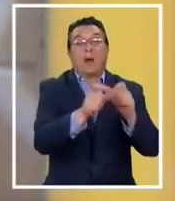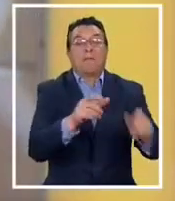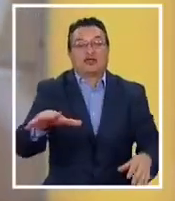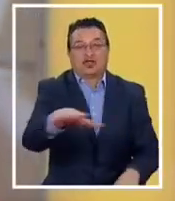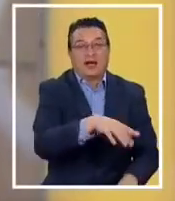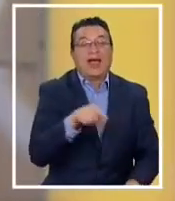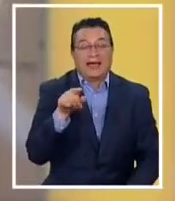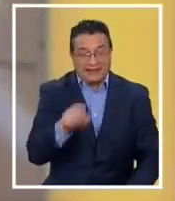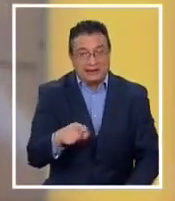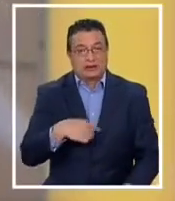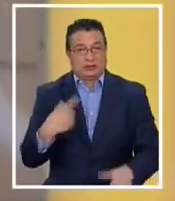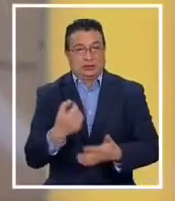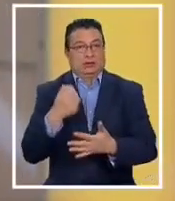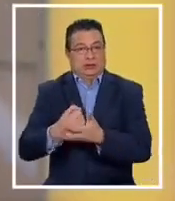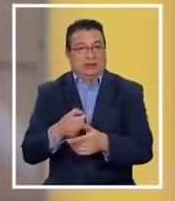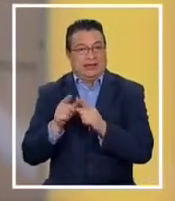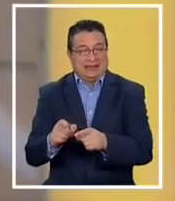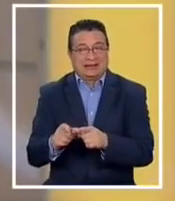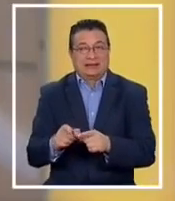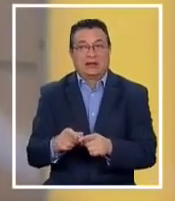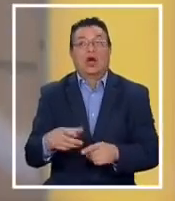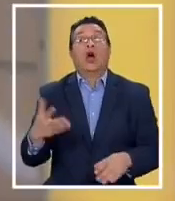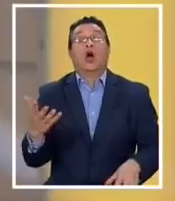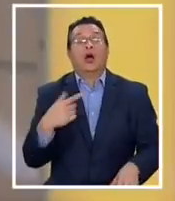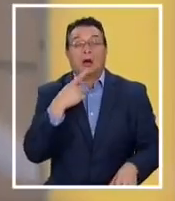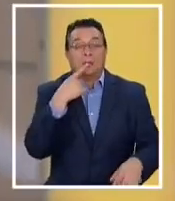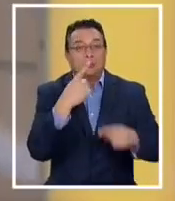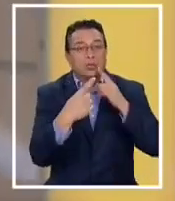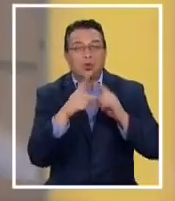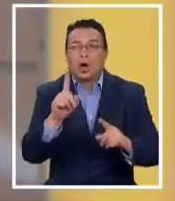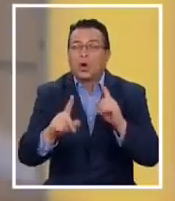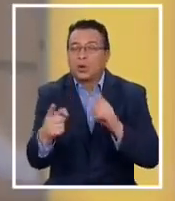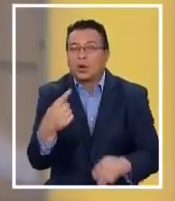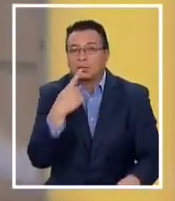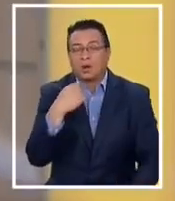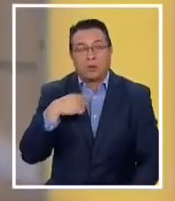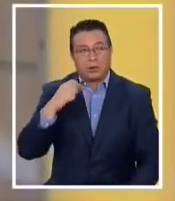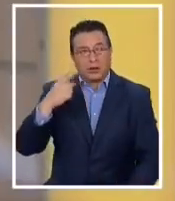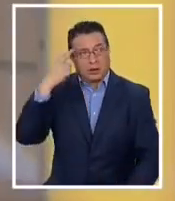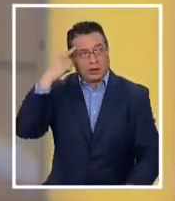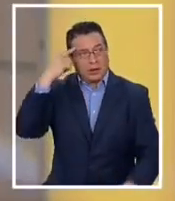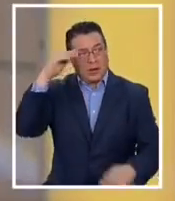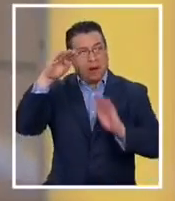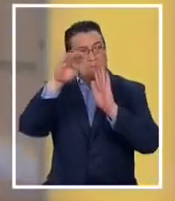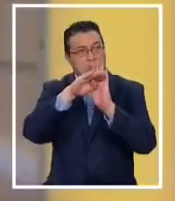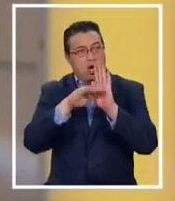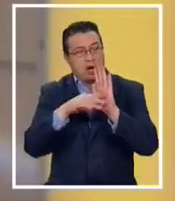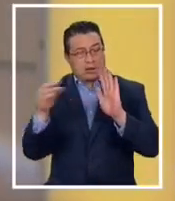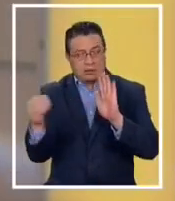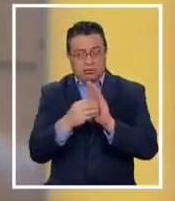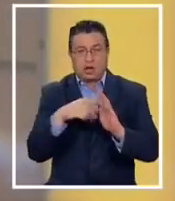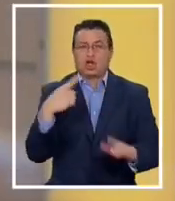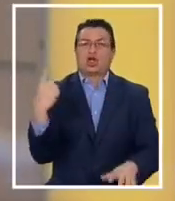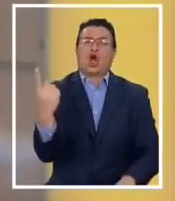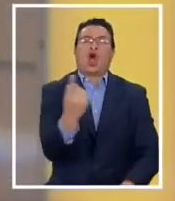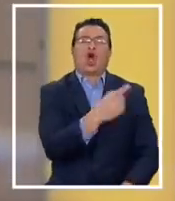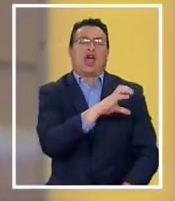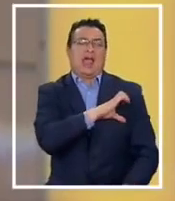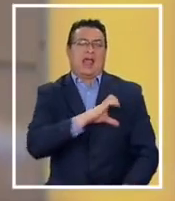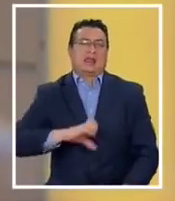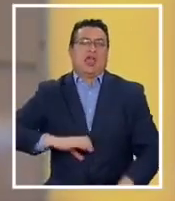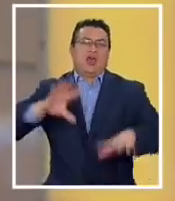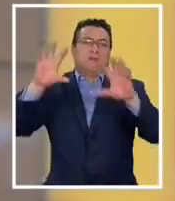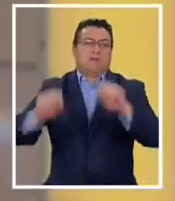y eso lo que nosotros vamos a hacer hoy día si usted me pregunta si alguien está pensando en alguna parte del programa estatizarlo todo o